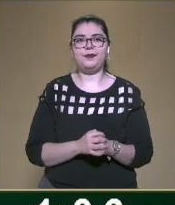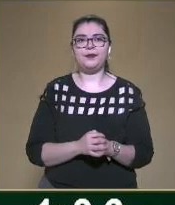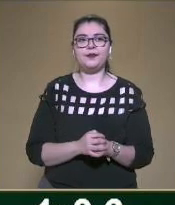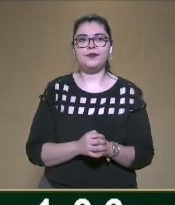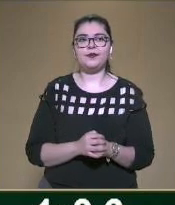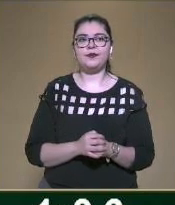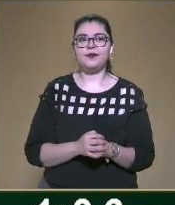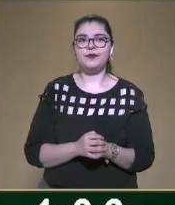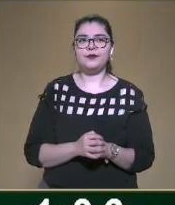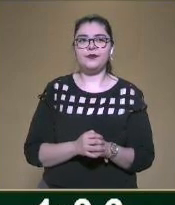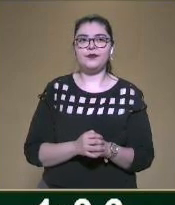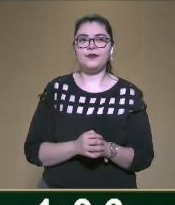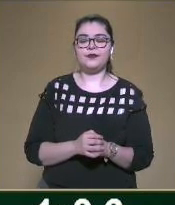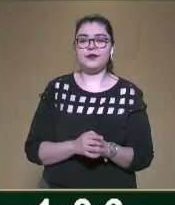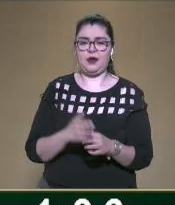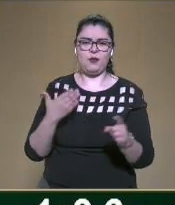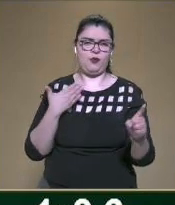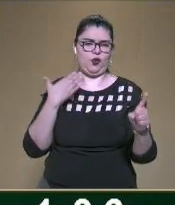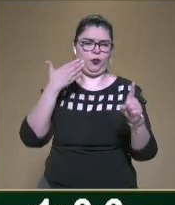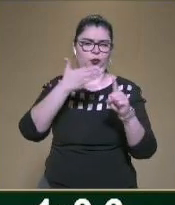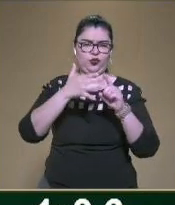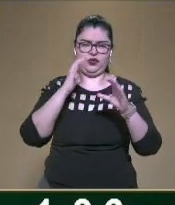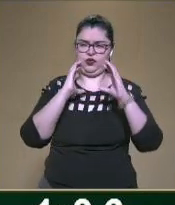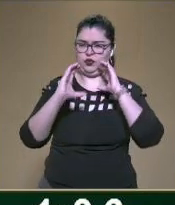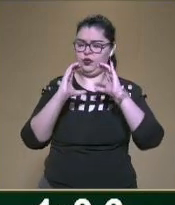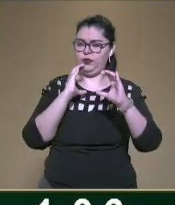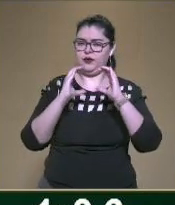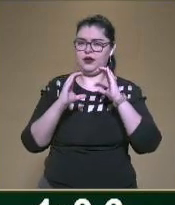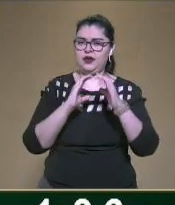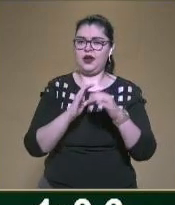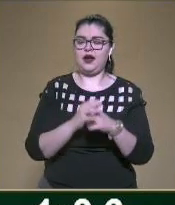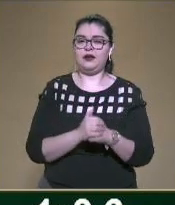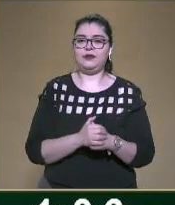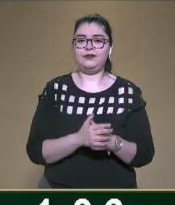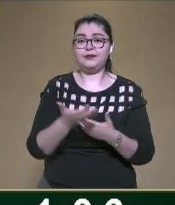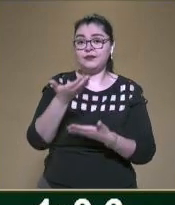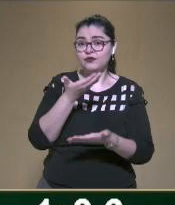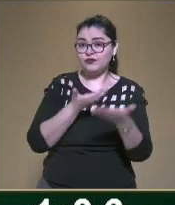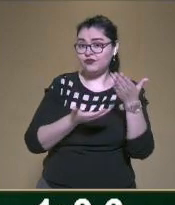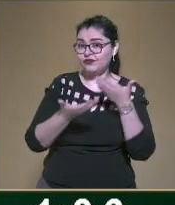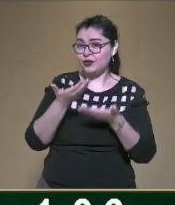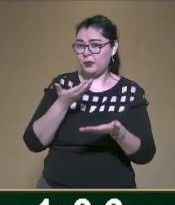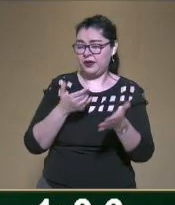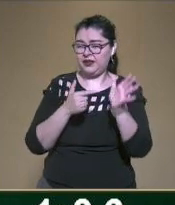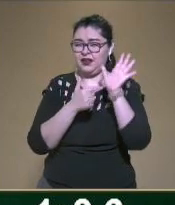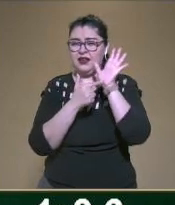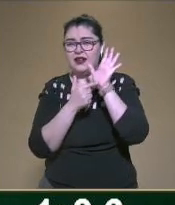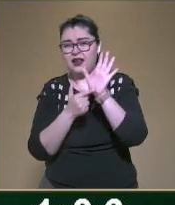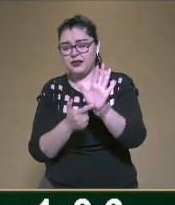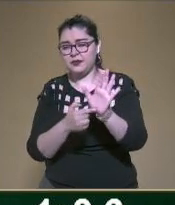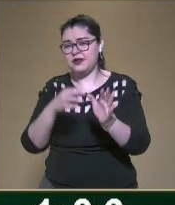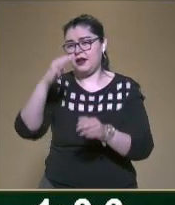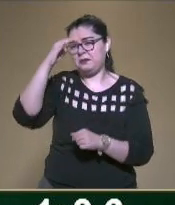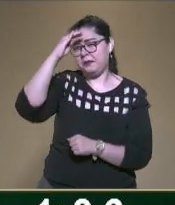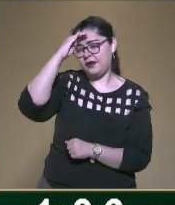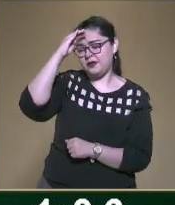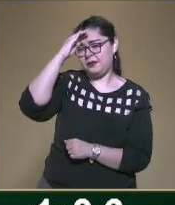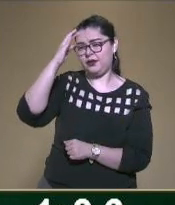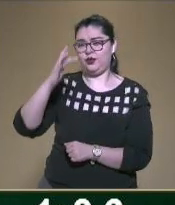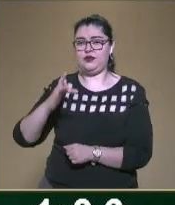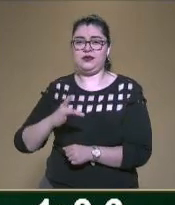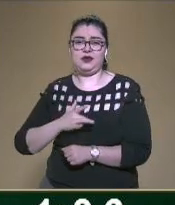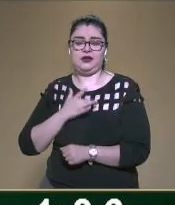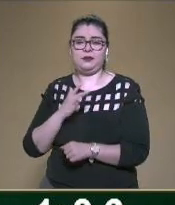su propósito comunicativo cuál es? Es expresar pensamientos, sentimientos